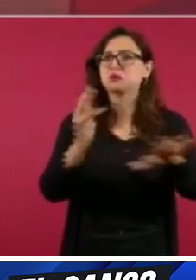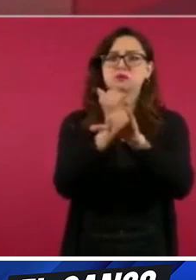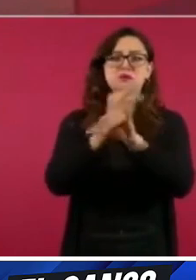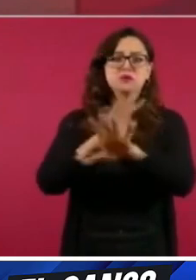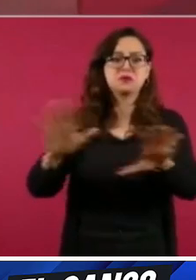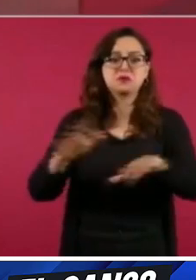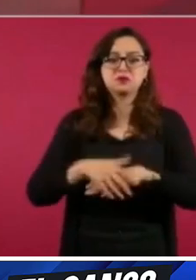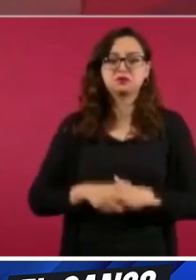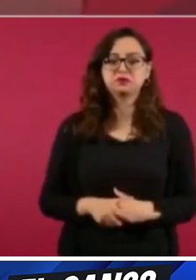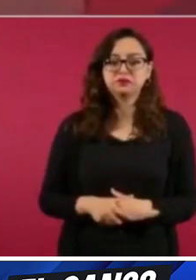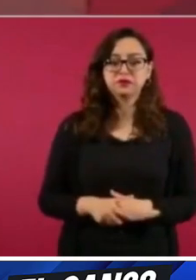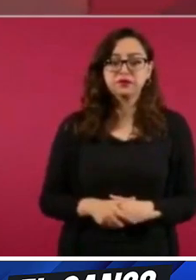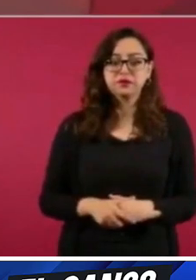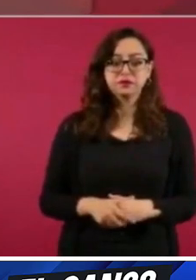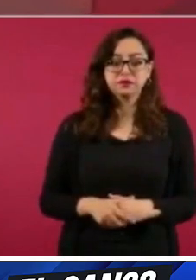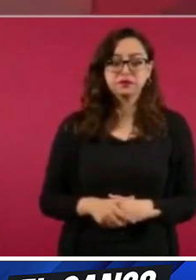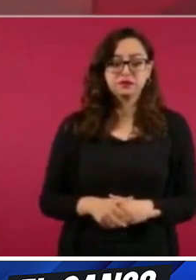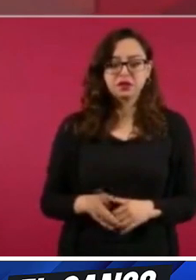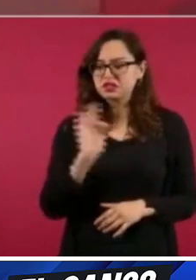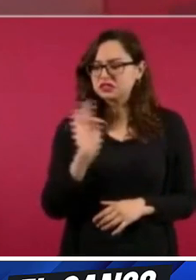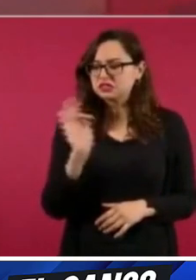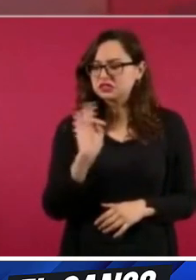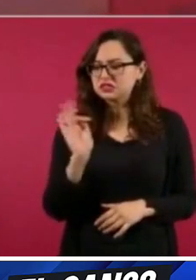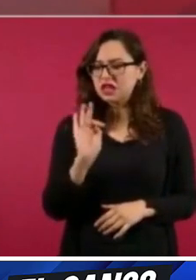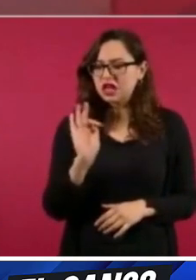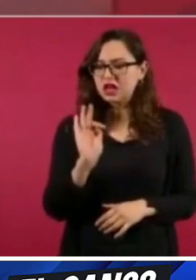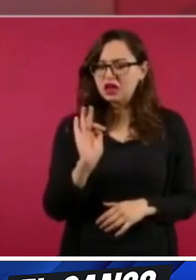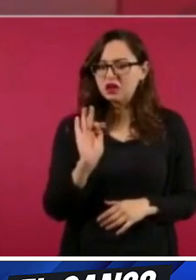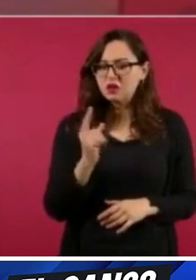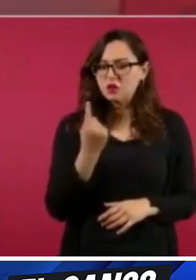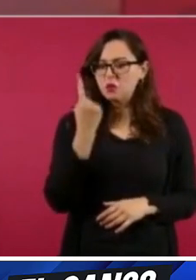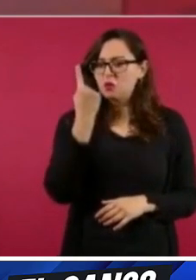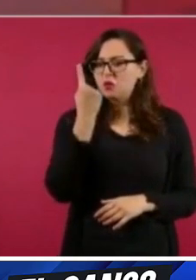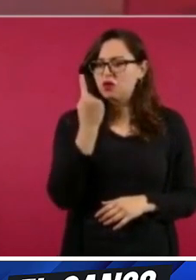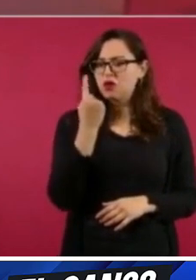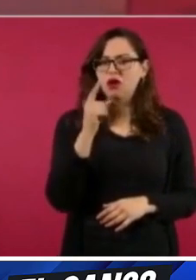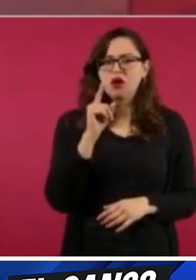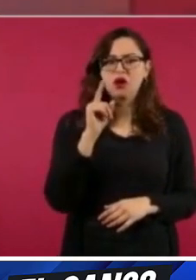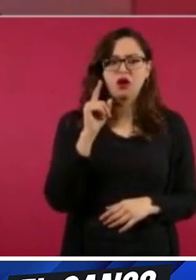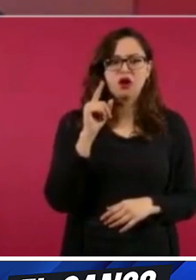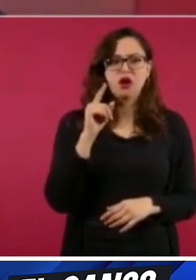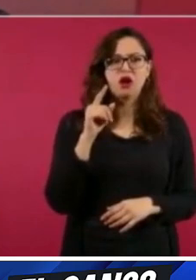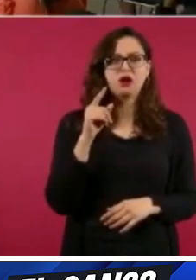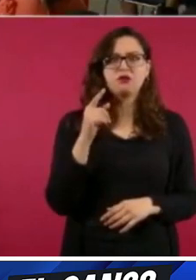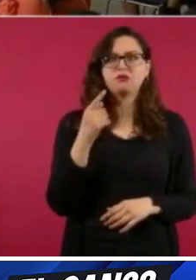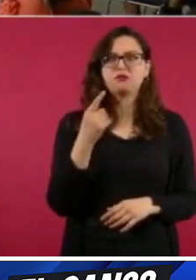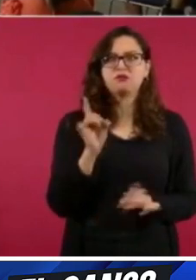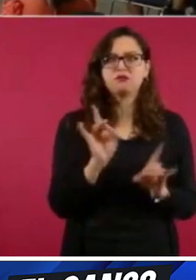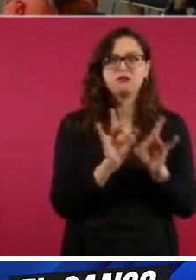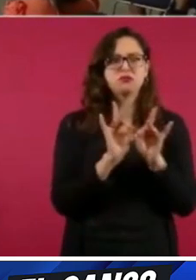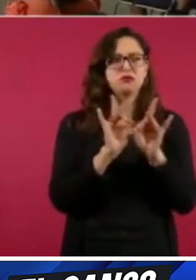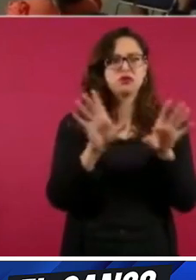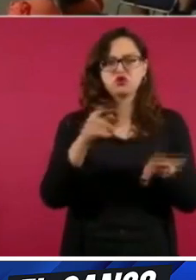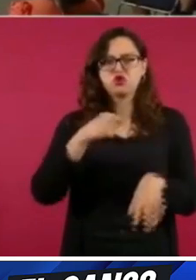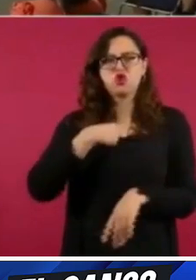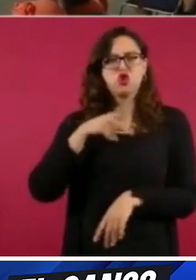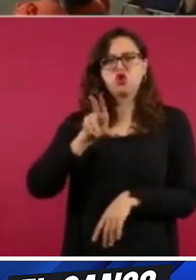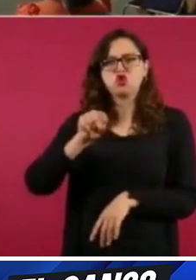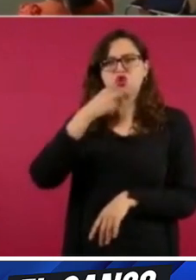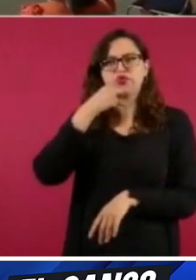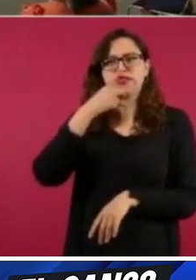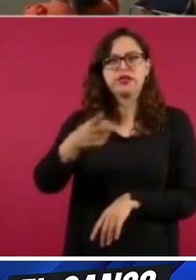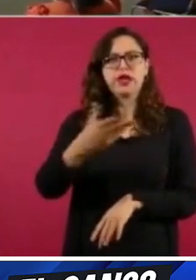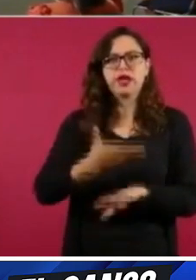la ambulancia que fue a Palenque a principios